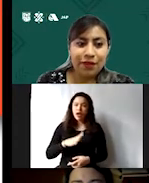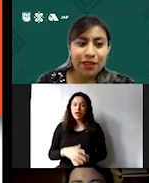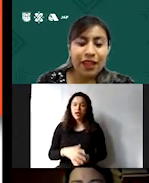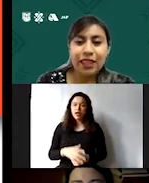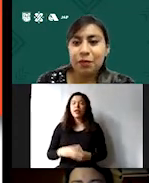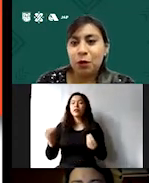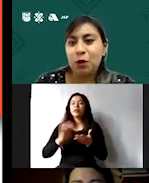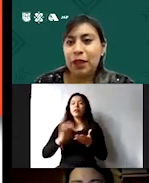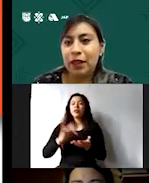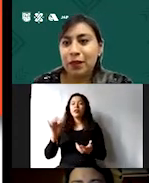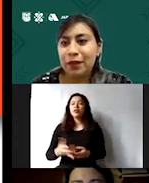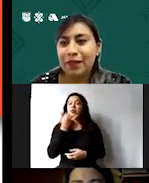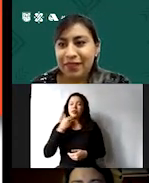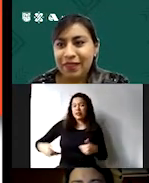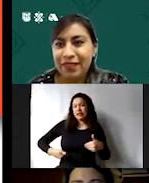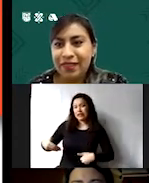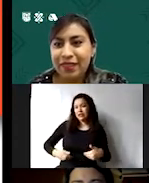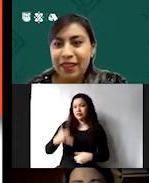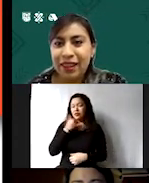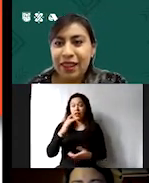Gracias. Gracias Perdón la por sus molestia. comentarios.